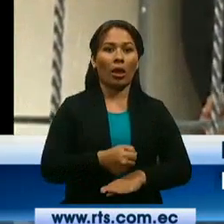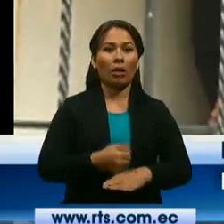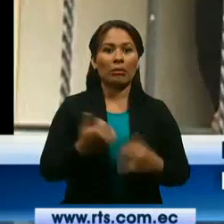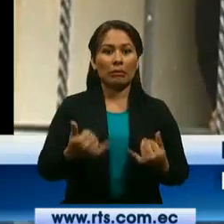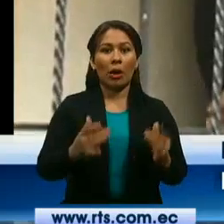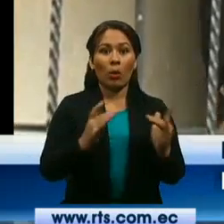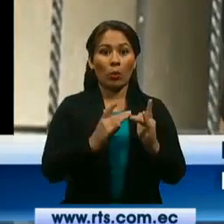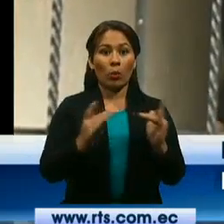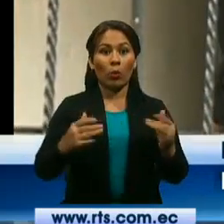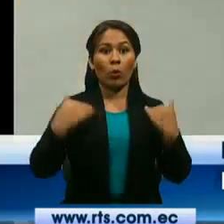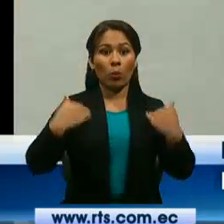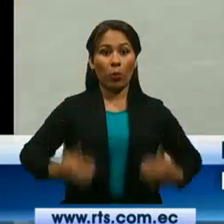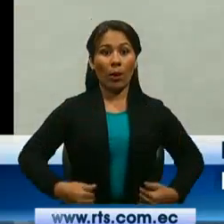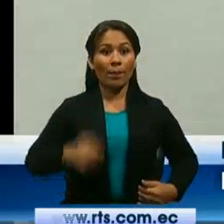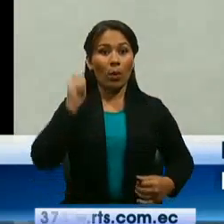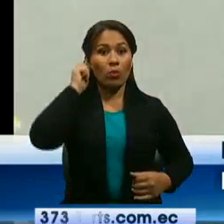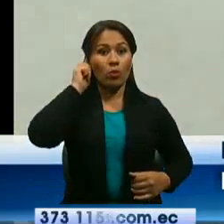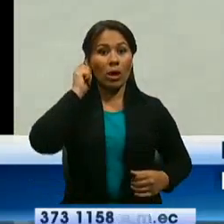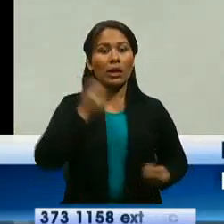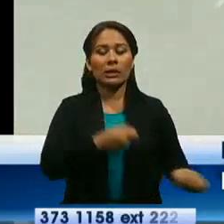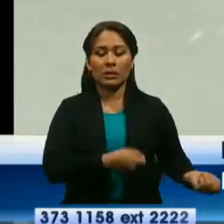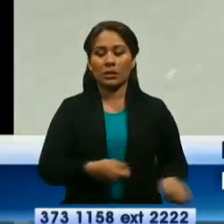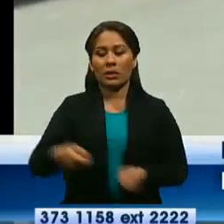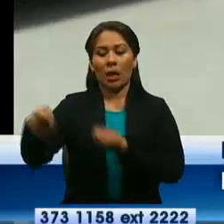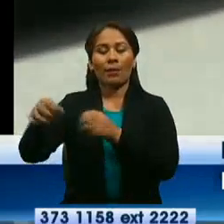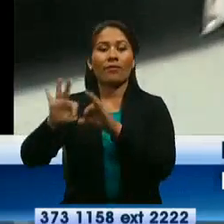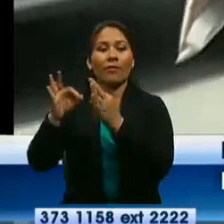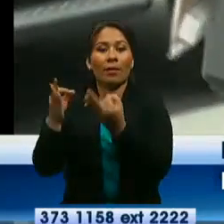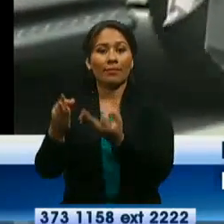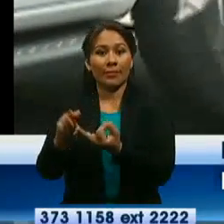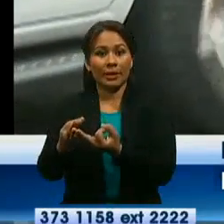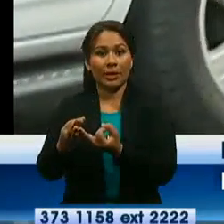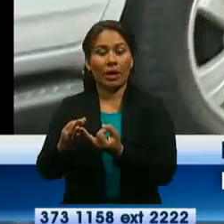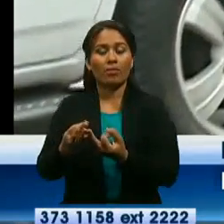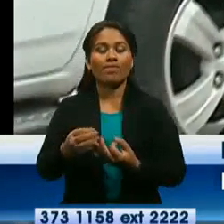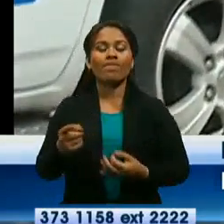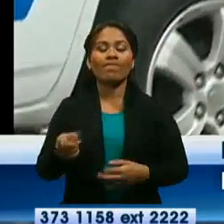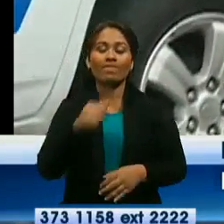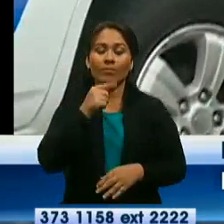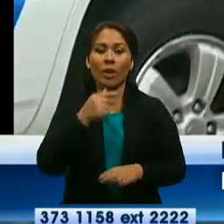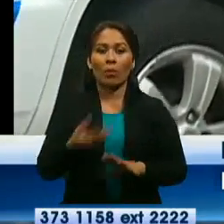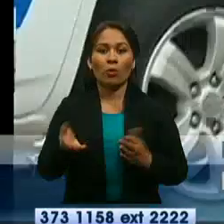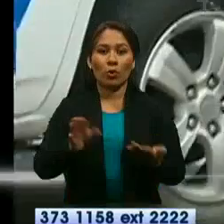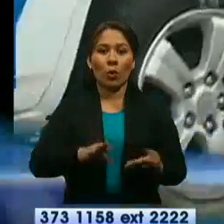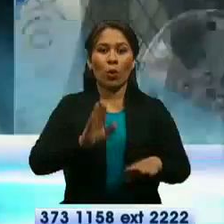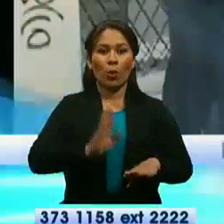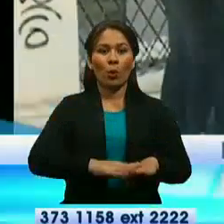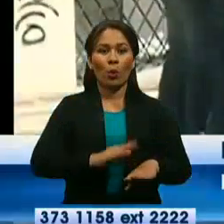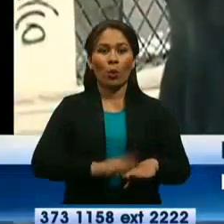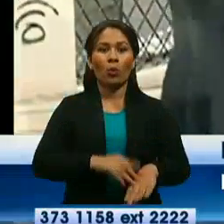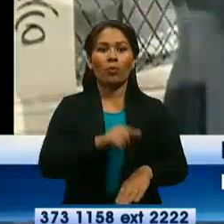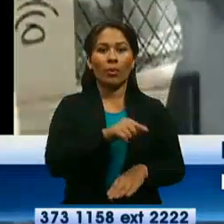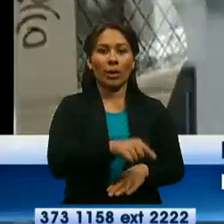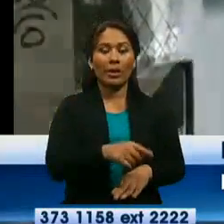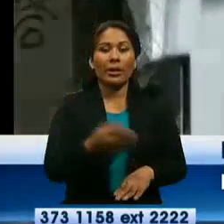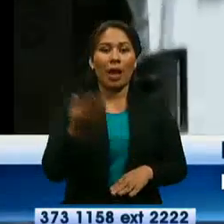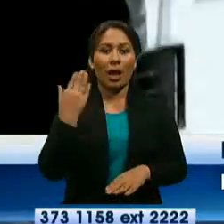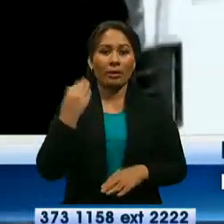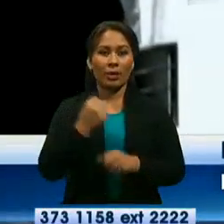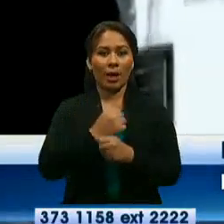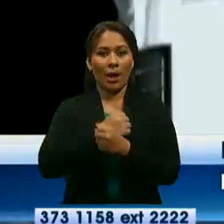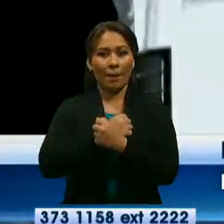fueron retirados del Departamento de Medicina Legal por los familiares de la mujer, quien murió en manos del hombre que supuestamente la